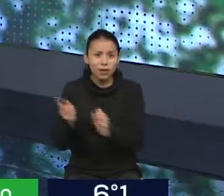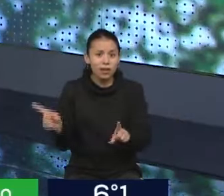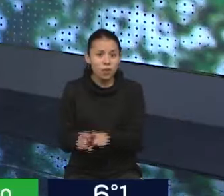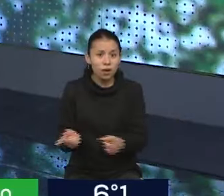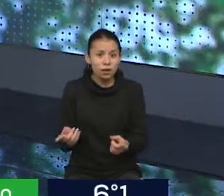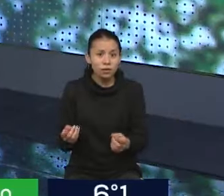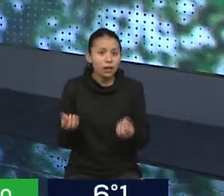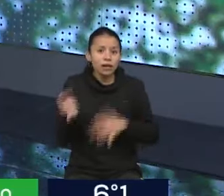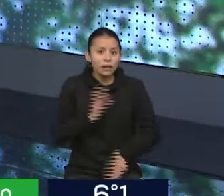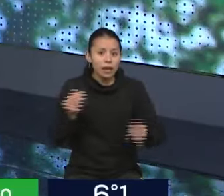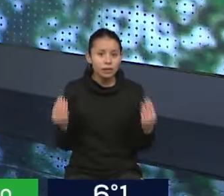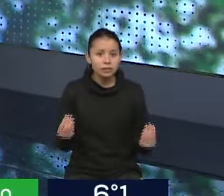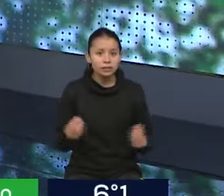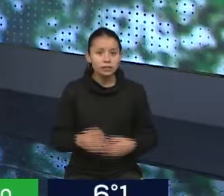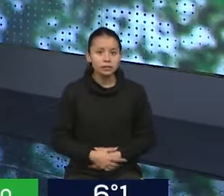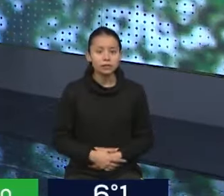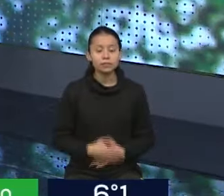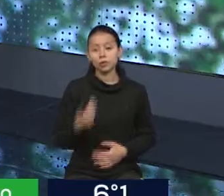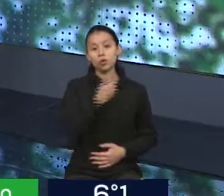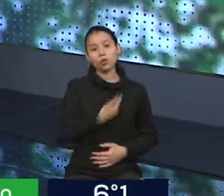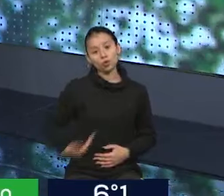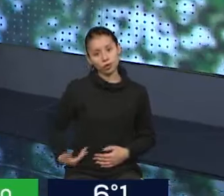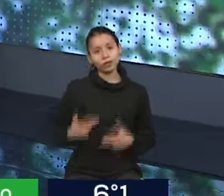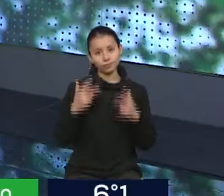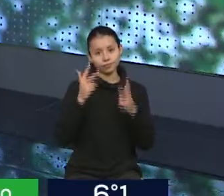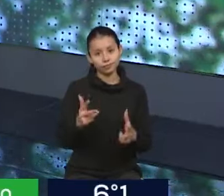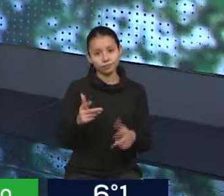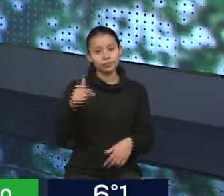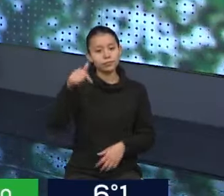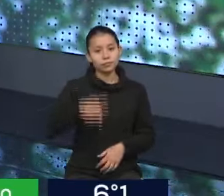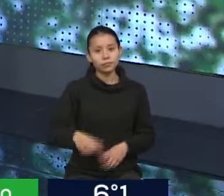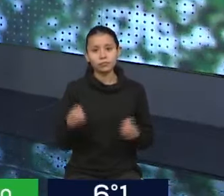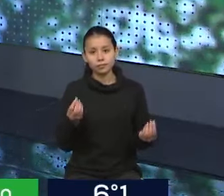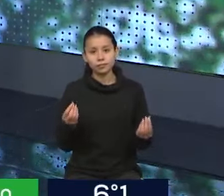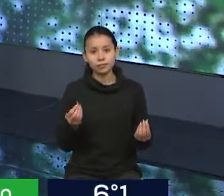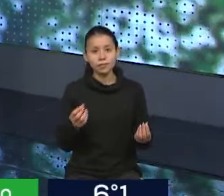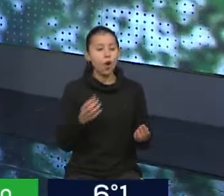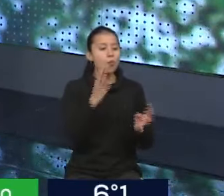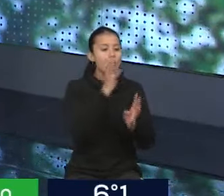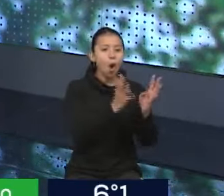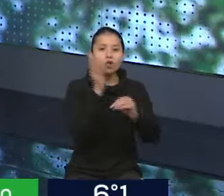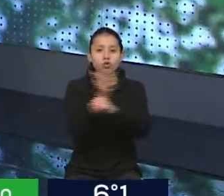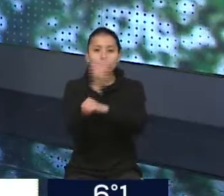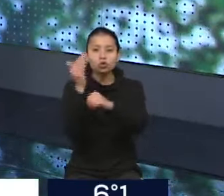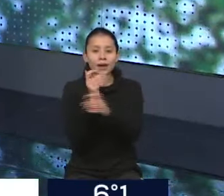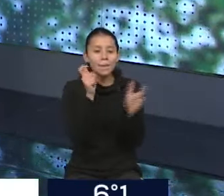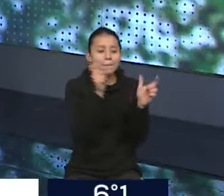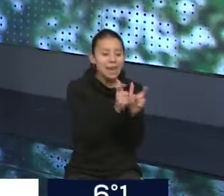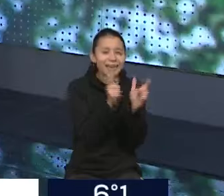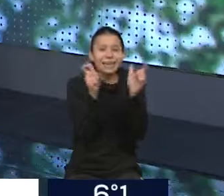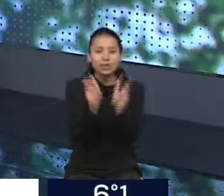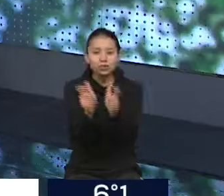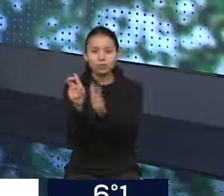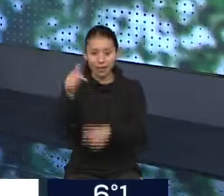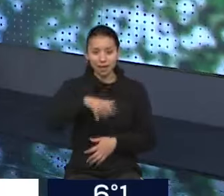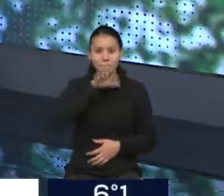Acá están concentrados la mayor cantidad de productores chiquitos que tiene la provincia. Dice, por lo cual